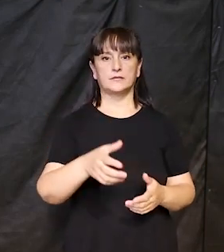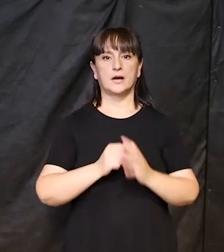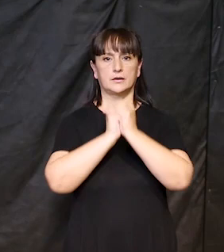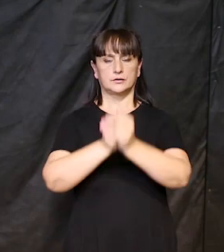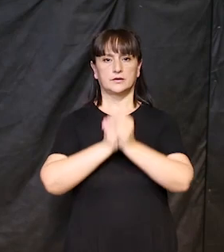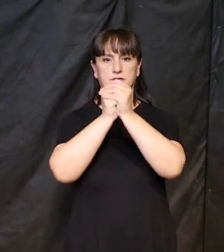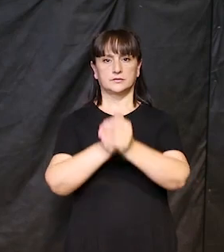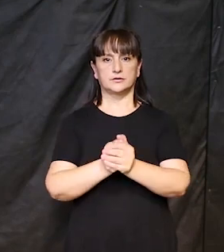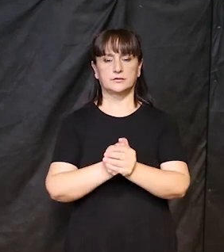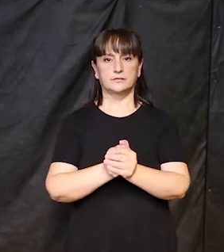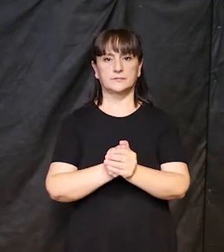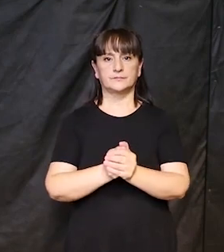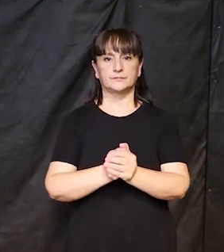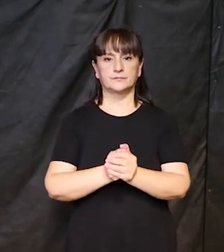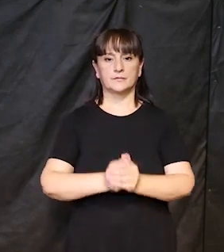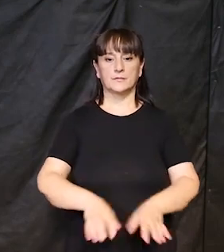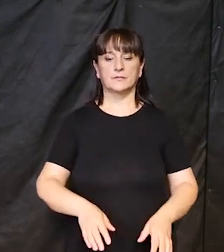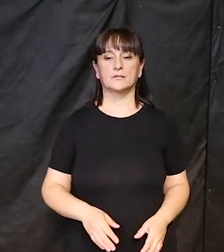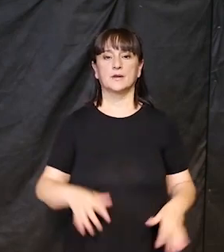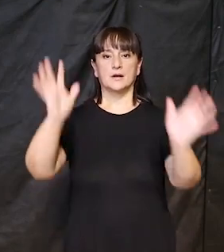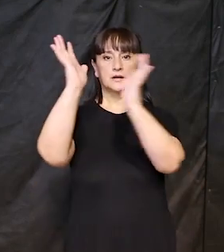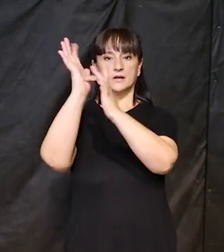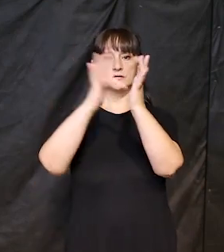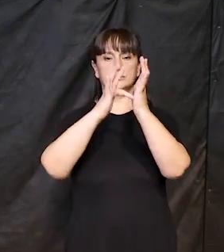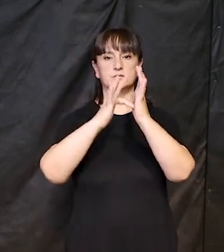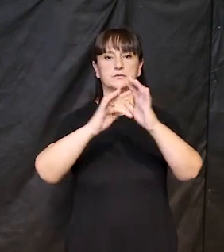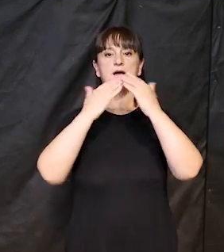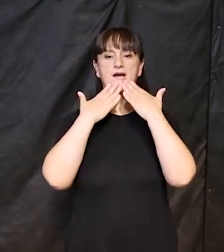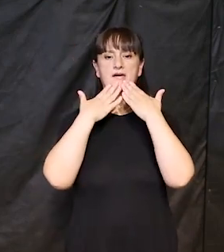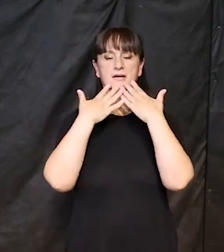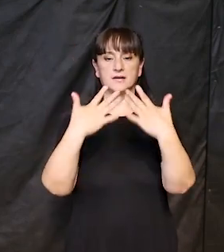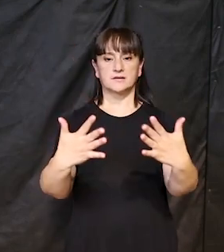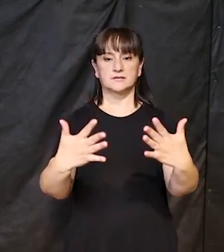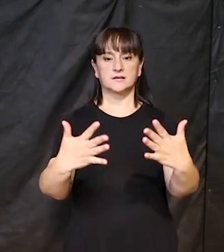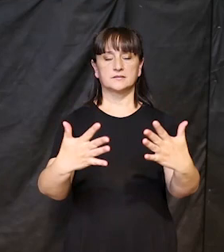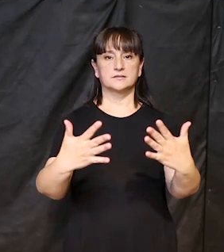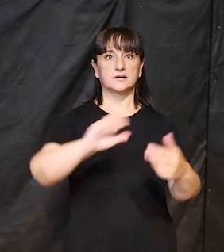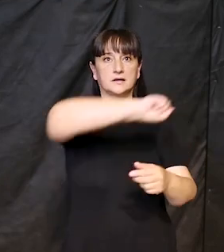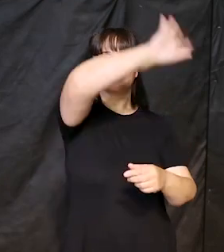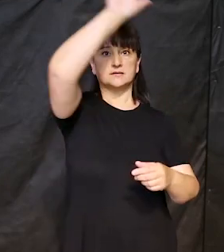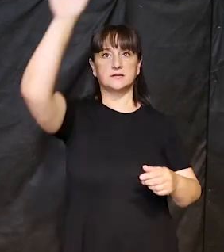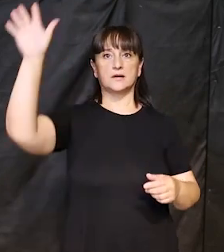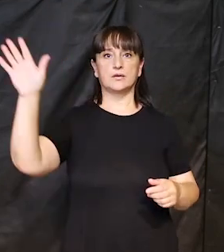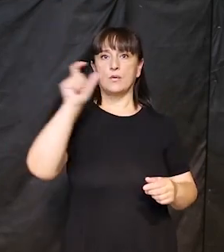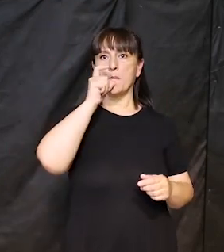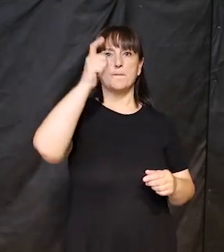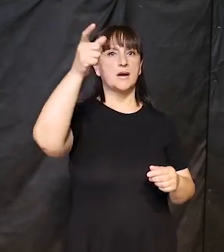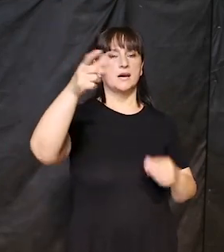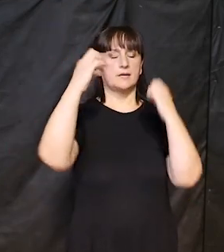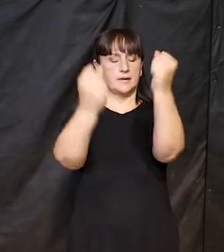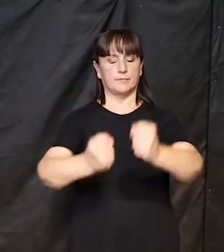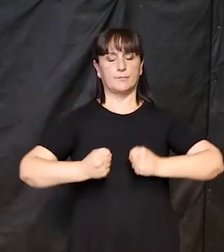de oración allí donde usted está en este momento señor que estás en los cielos gracias porque tu palabra es